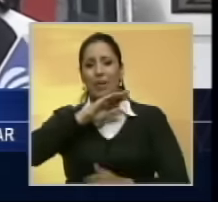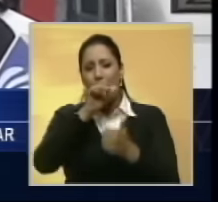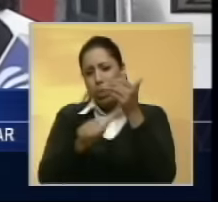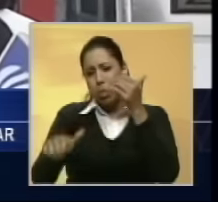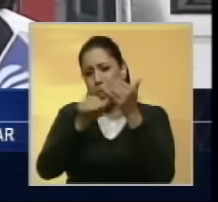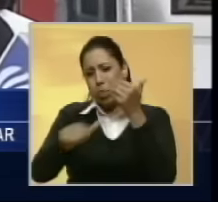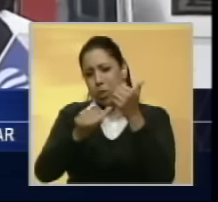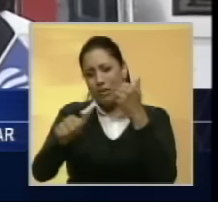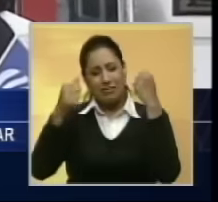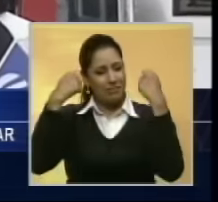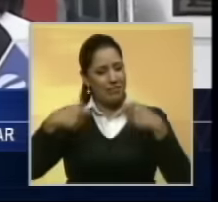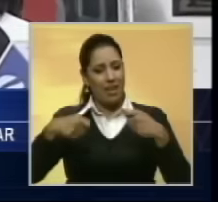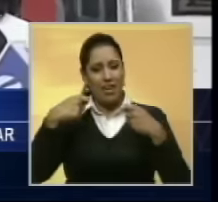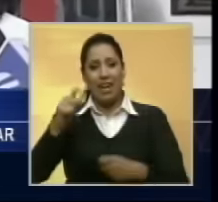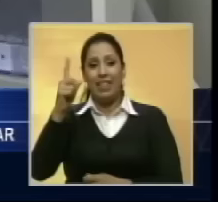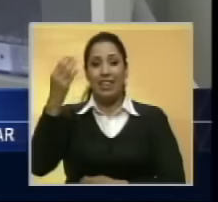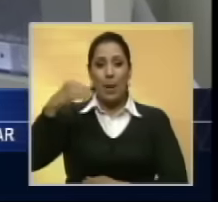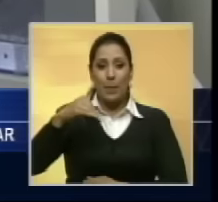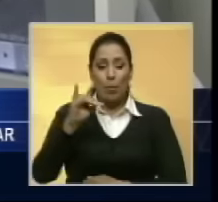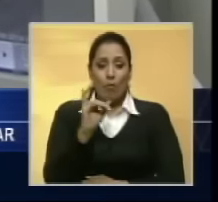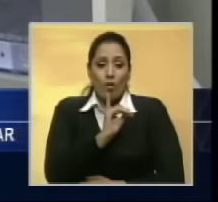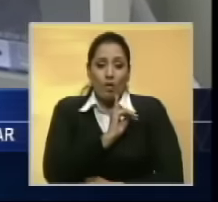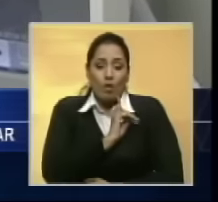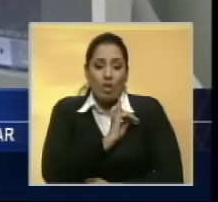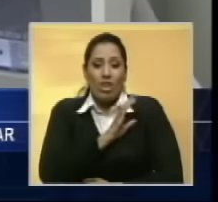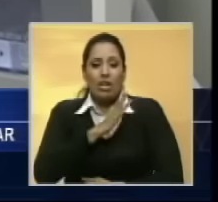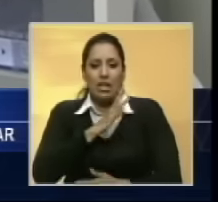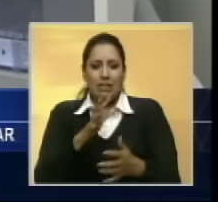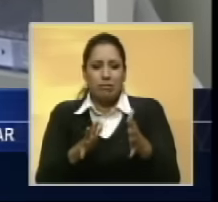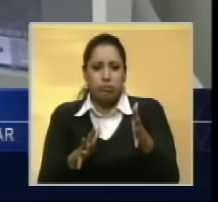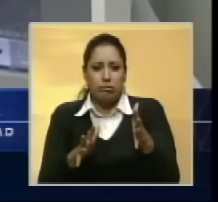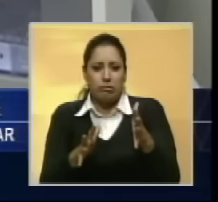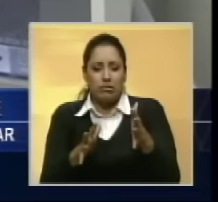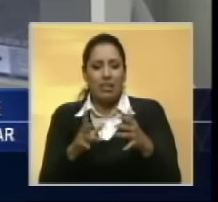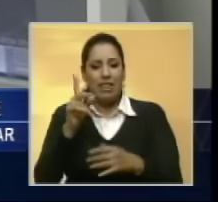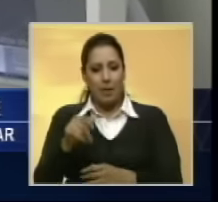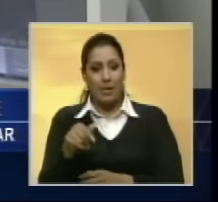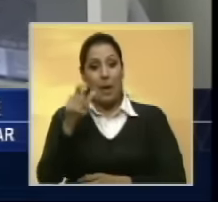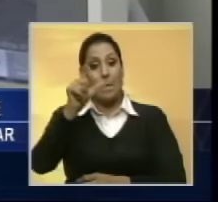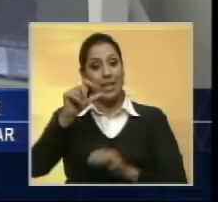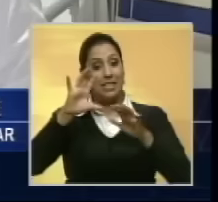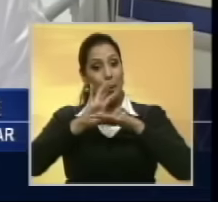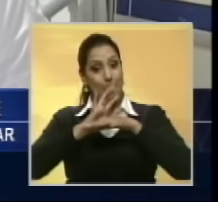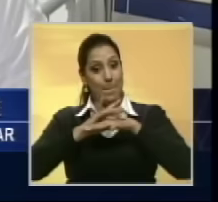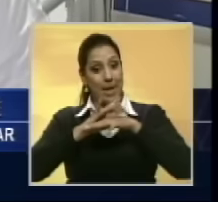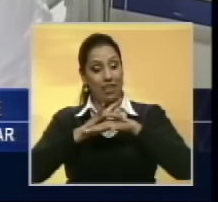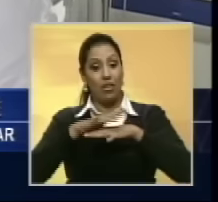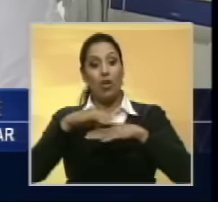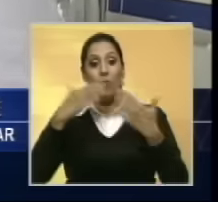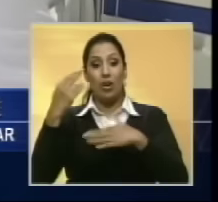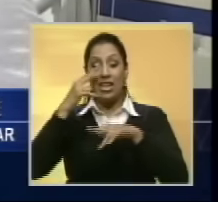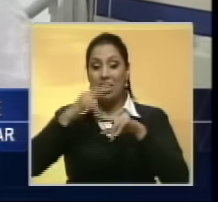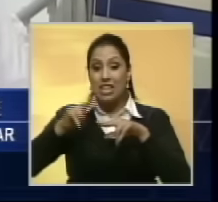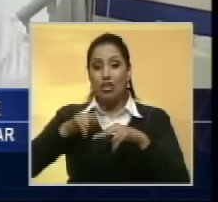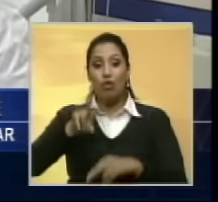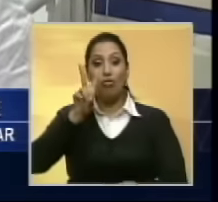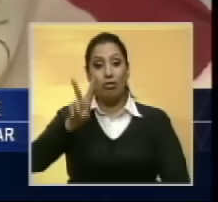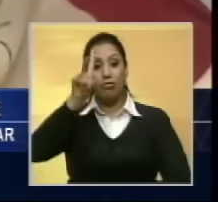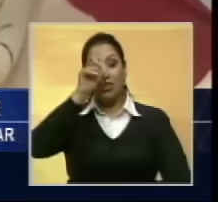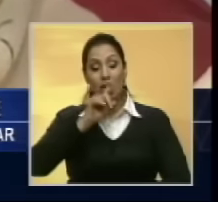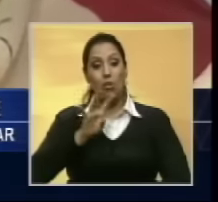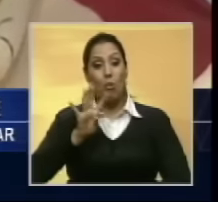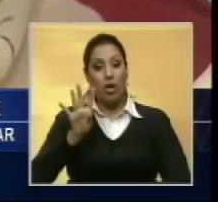diarreica aguda, presentó además la desnutrición y tiene una parálisis infantil. Según los médicos, pese a que el niño tiene 2 años